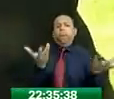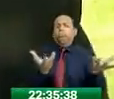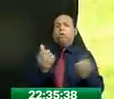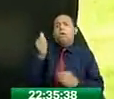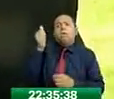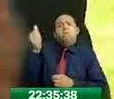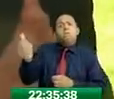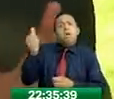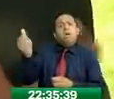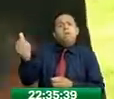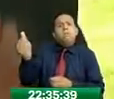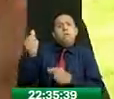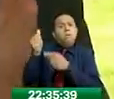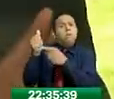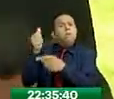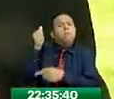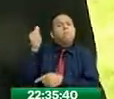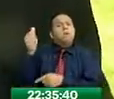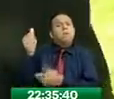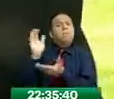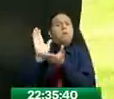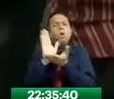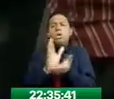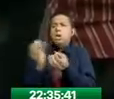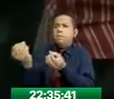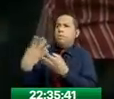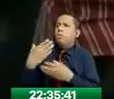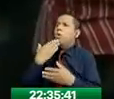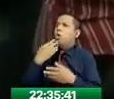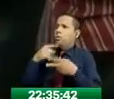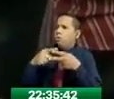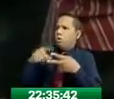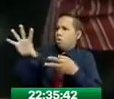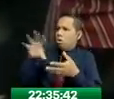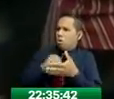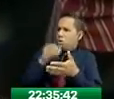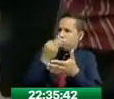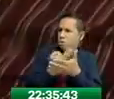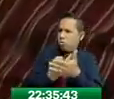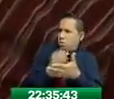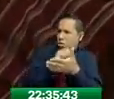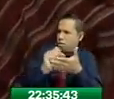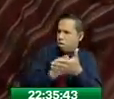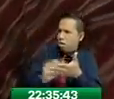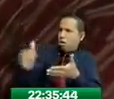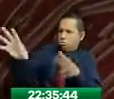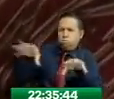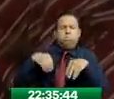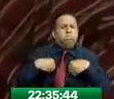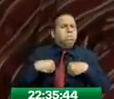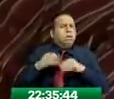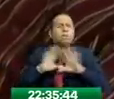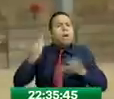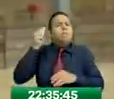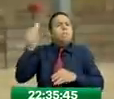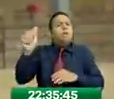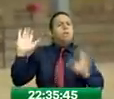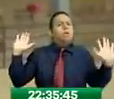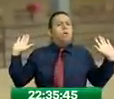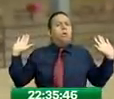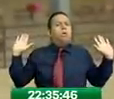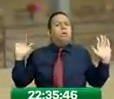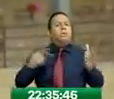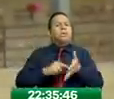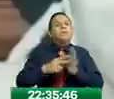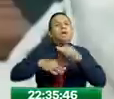para poder equiparar y poder justificar. Y resaltan que dichos valores cubrieron, a más de los servicios ofrecidos, la protección